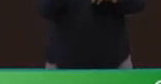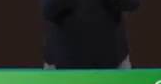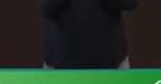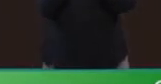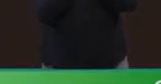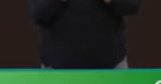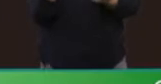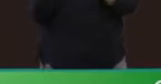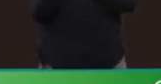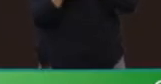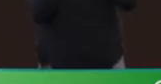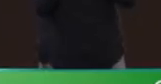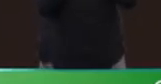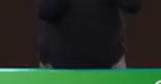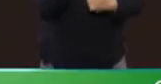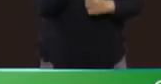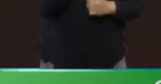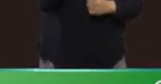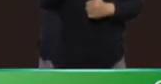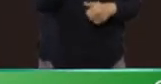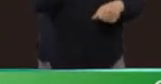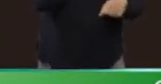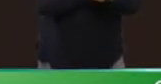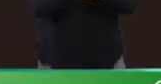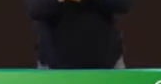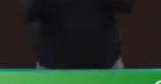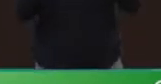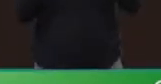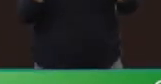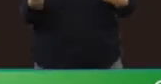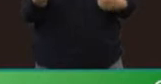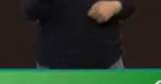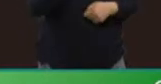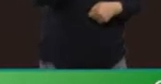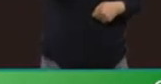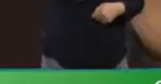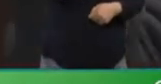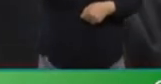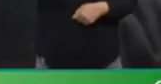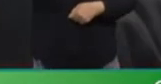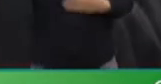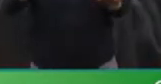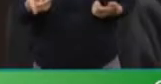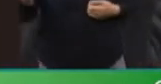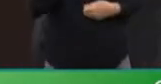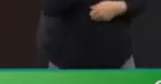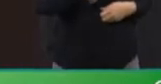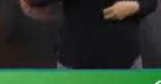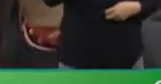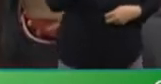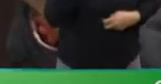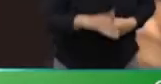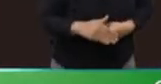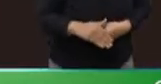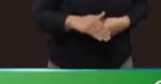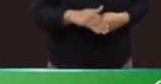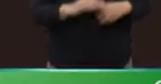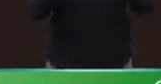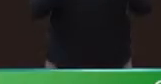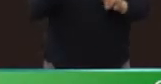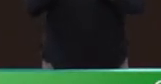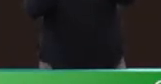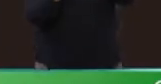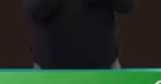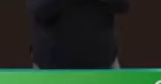están haciendo lo propio para garantizar la movilidad a las personas todos ustedes saben y es bien sabido por